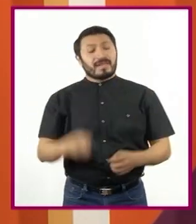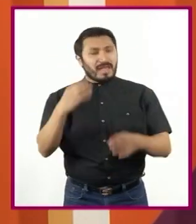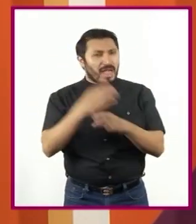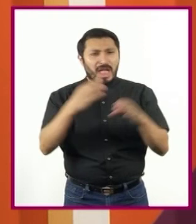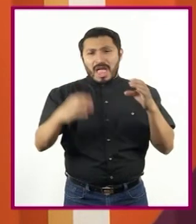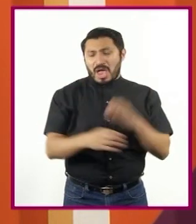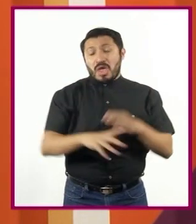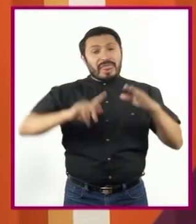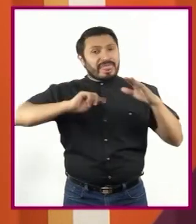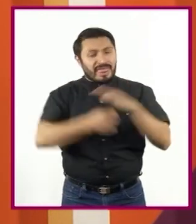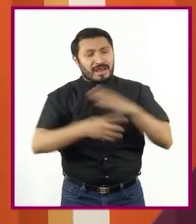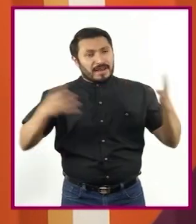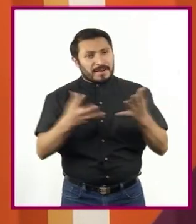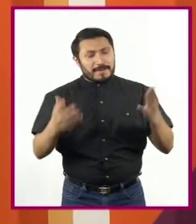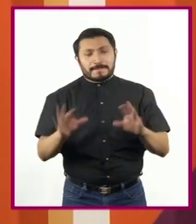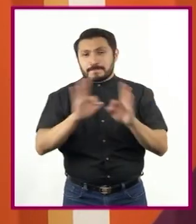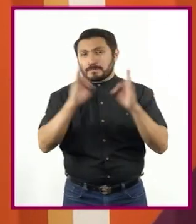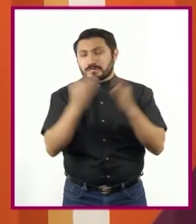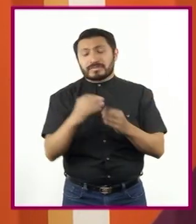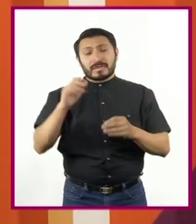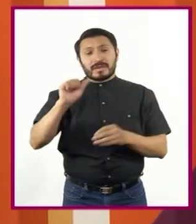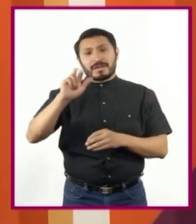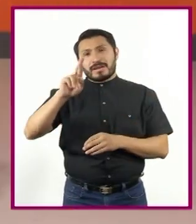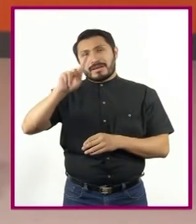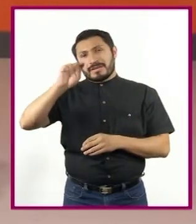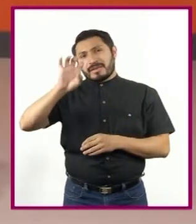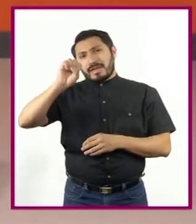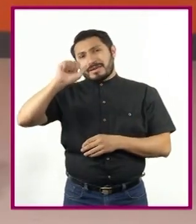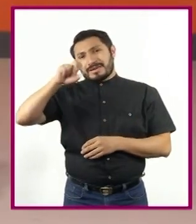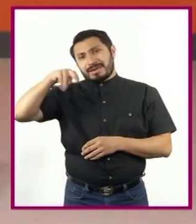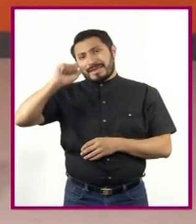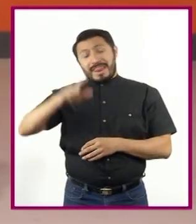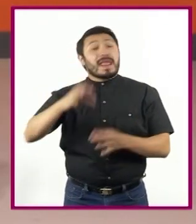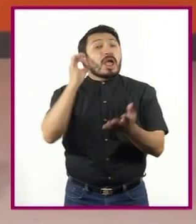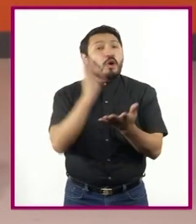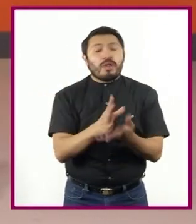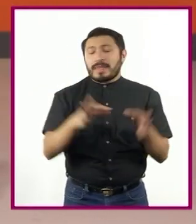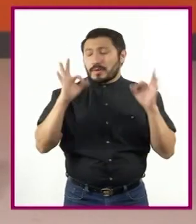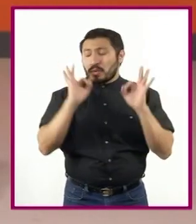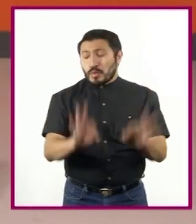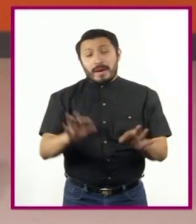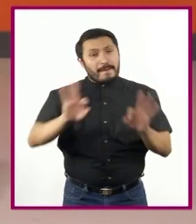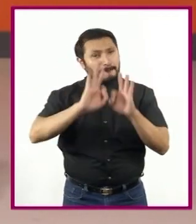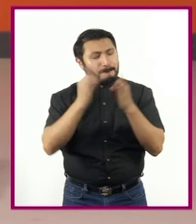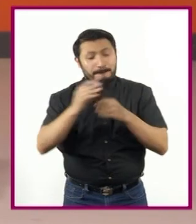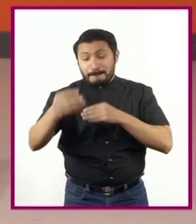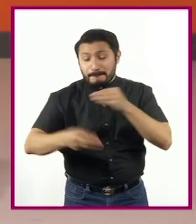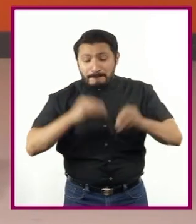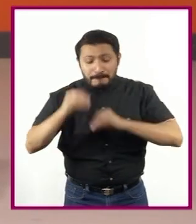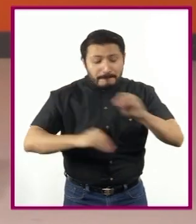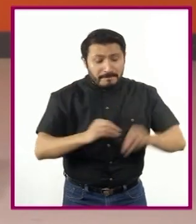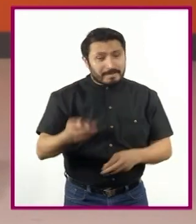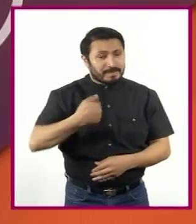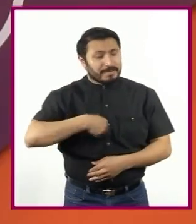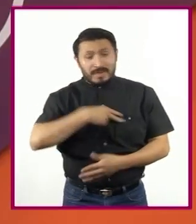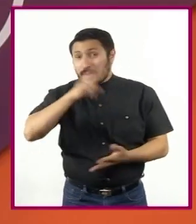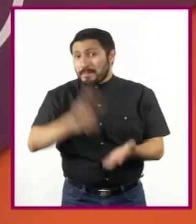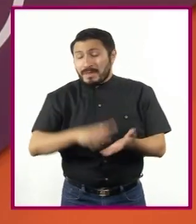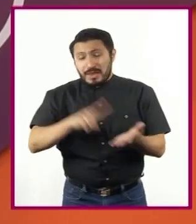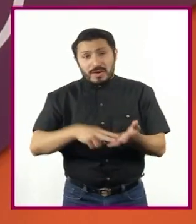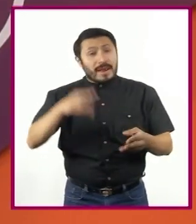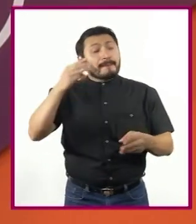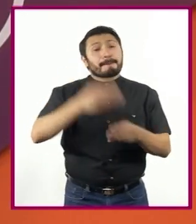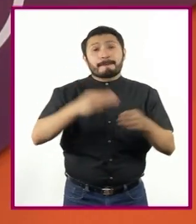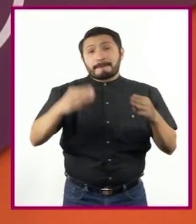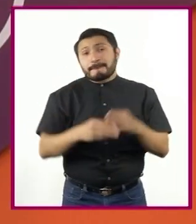objetos técnicos elaborados de manera artesanal son únicos debido a su proceso de elaboración, por lo que debemos valorar los materiales con